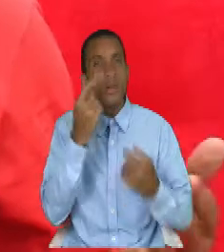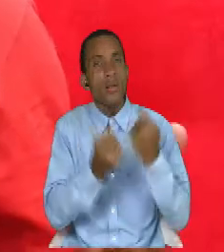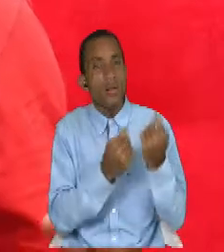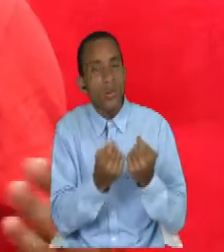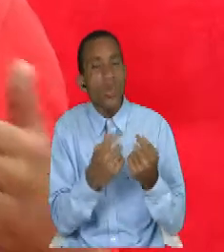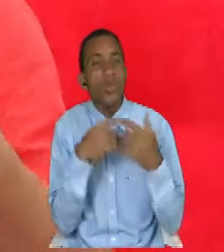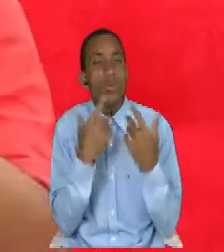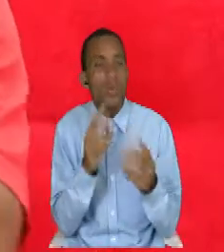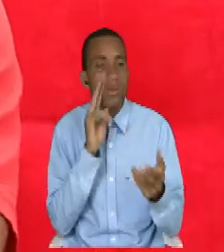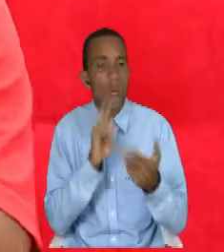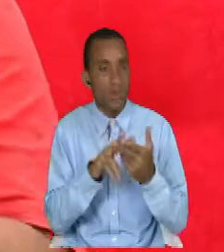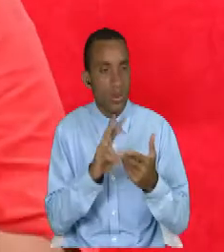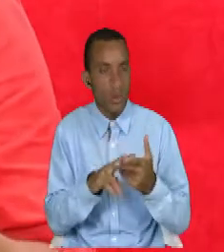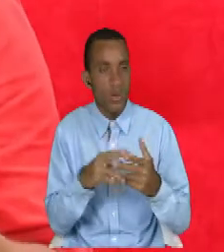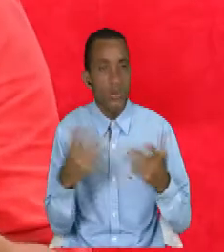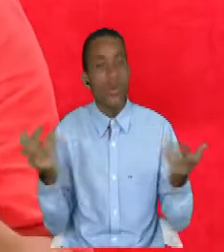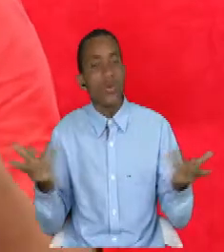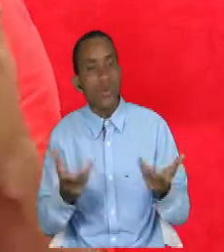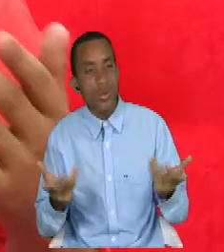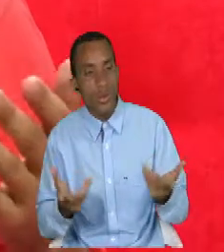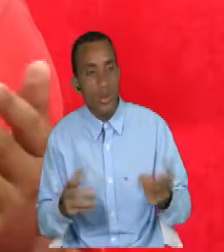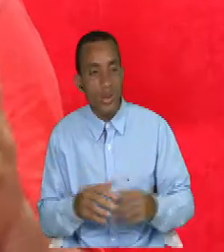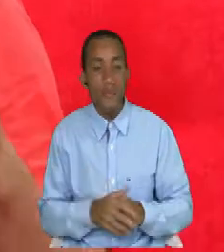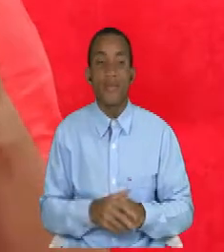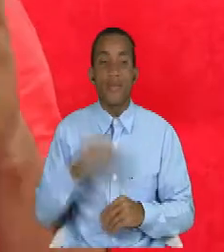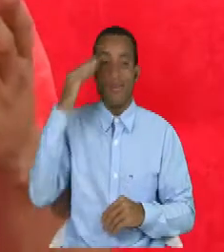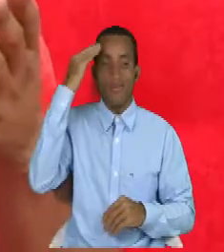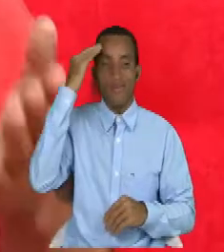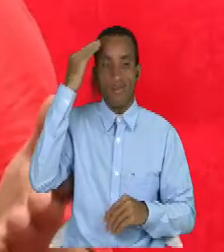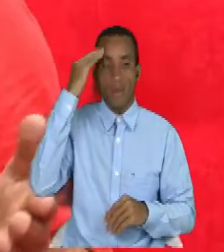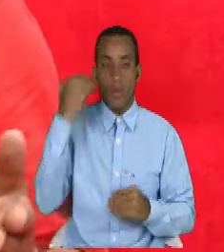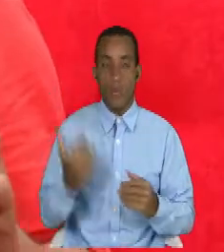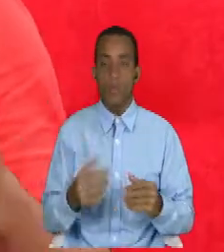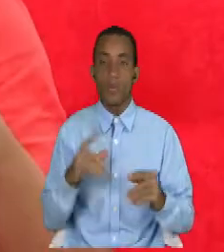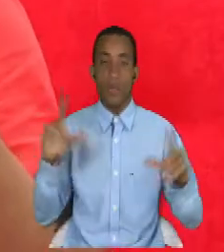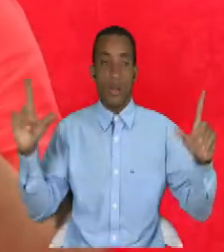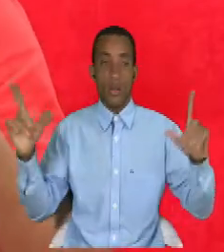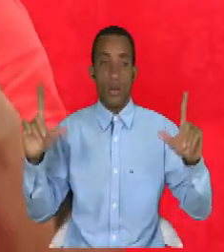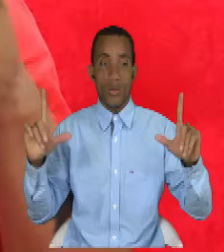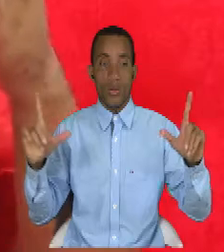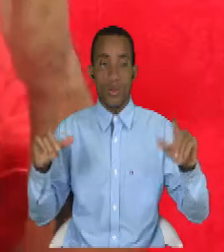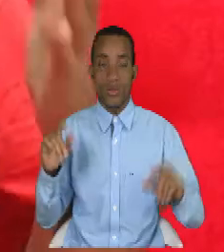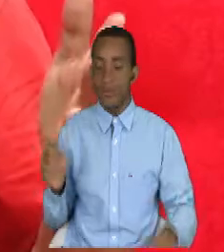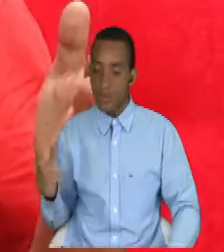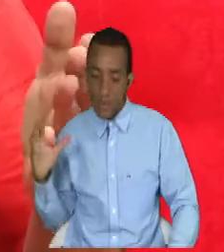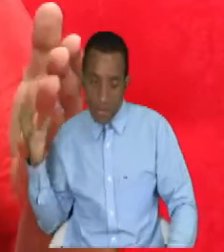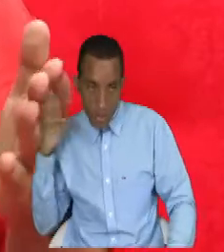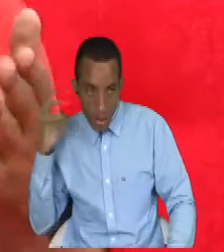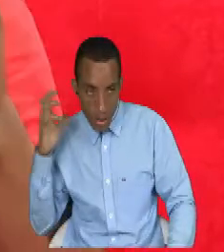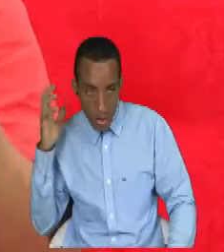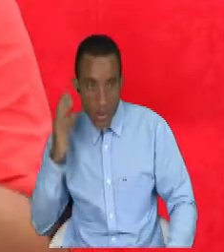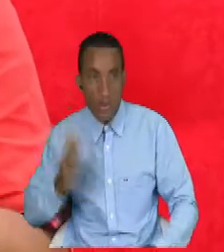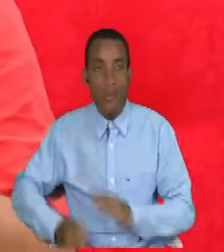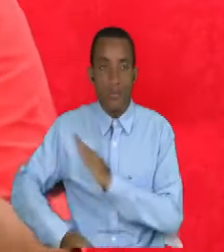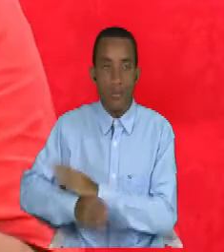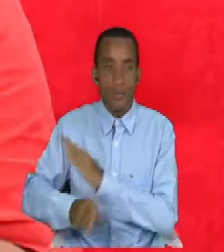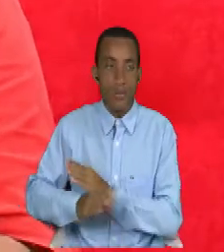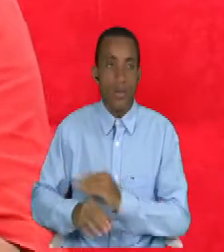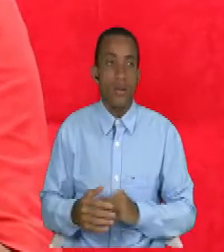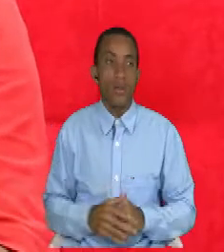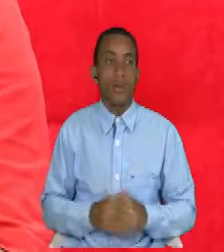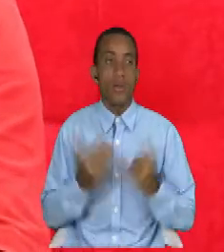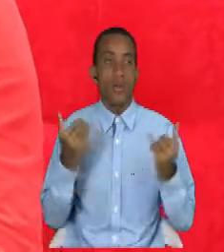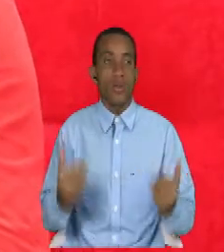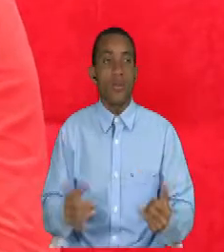conoces el negocio por donde se enteró el negocio vemos que vendía la televisión es muy fuerte la radio también sigue siendo muy fuerte pero vemos hoy en día